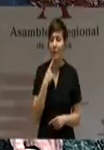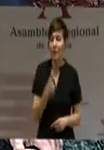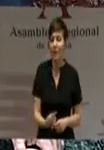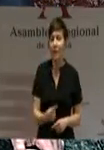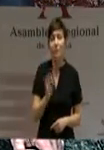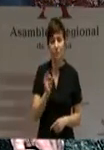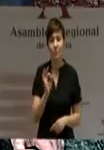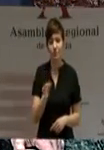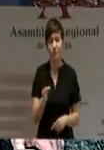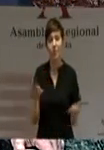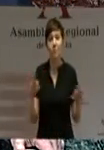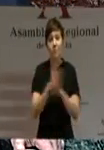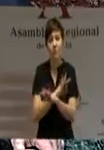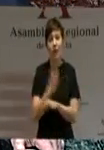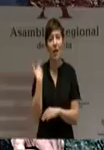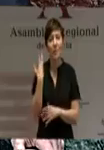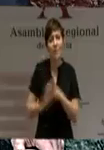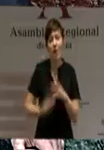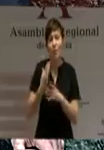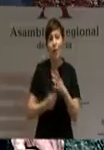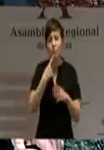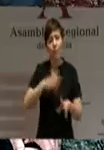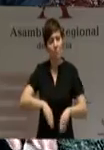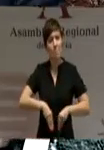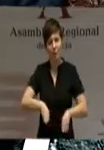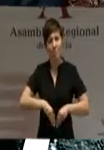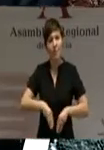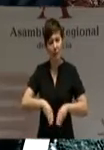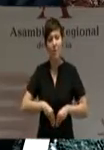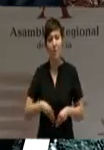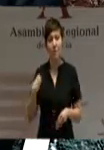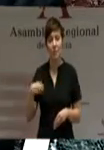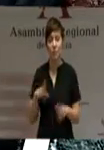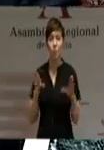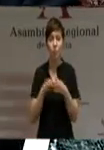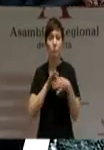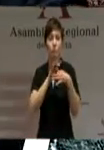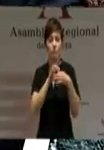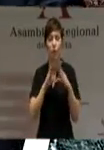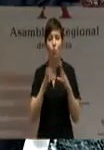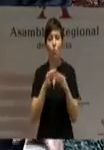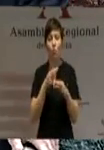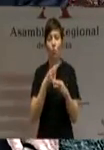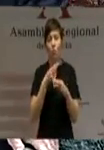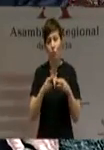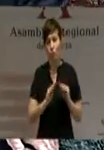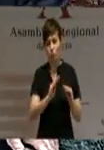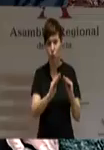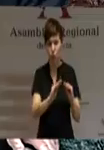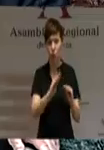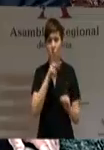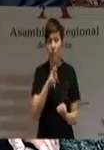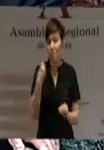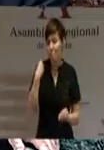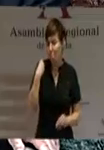prójimo. Ayer no paró usted de hacerlo. Pero el sistema de financiación de las autonomías sigue siendo el mismo desde que Rajoy